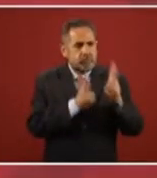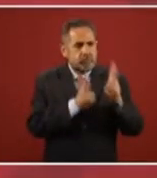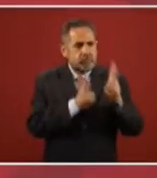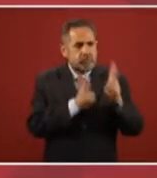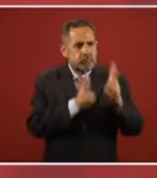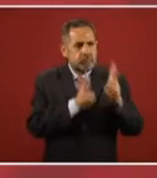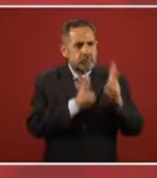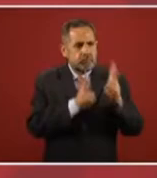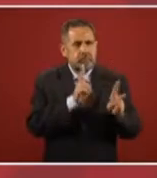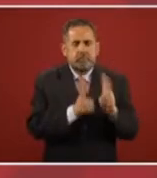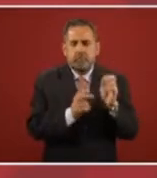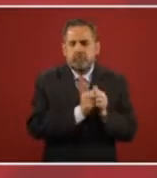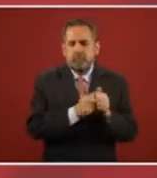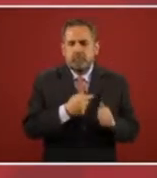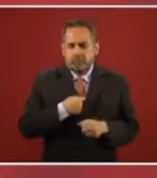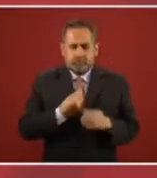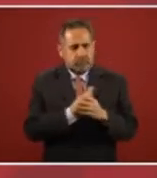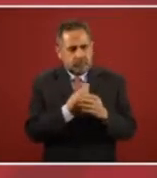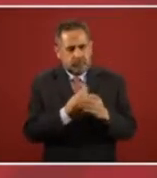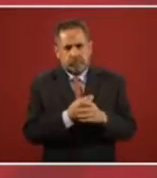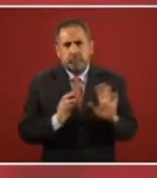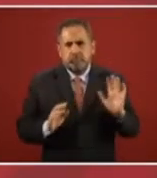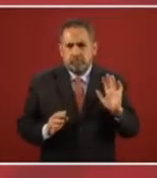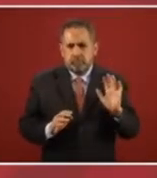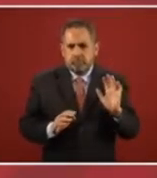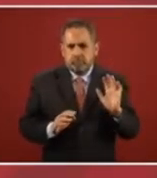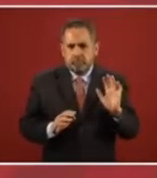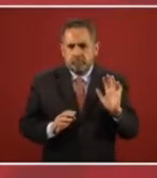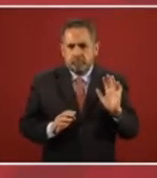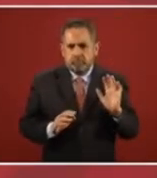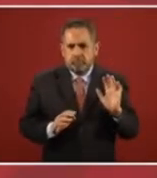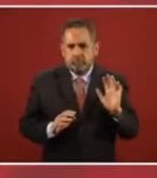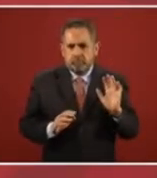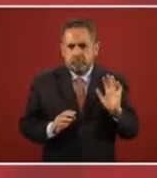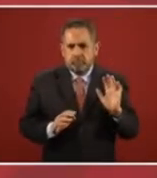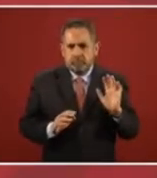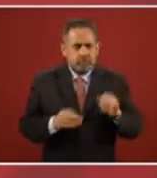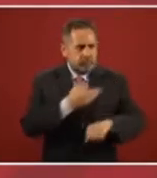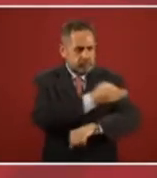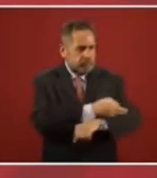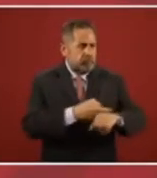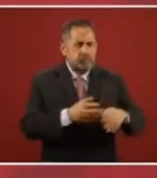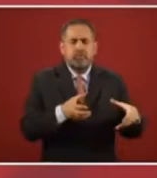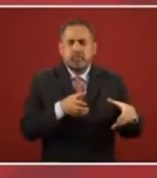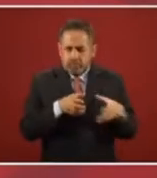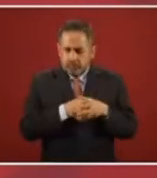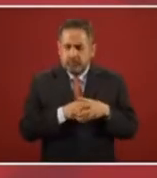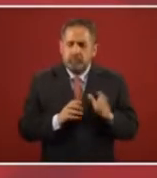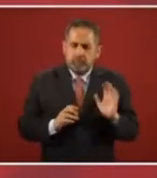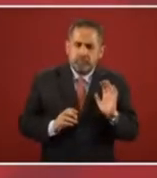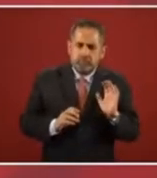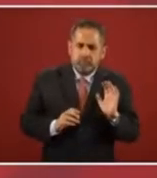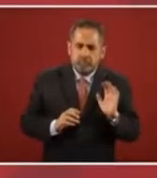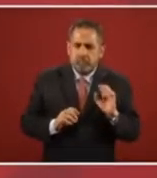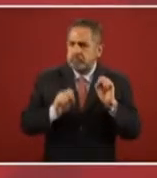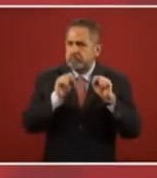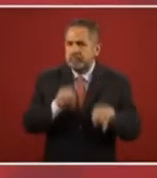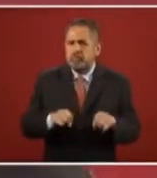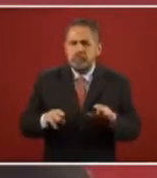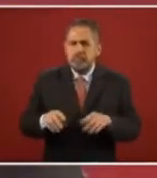mí en todas las familias feliz sí